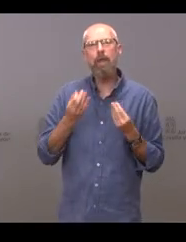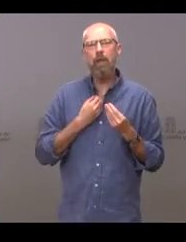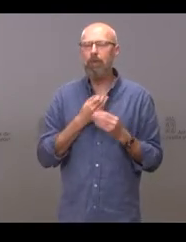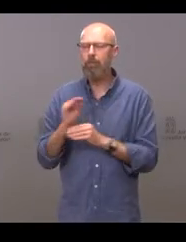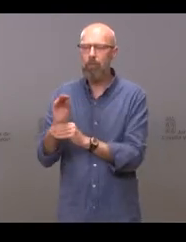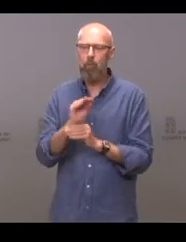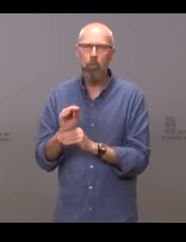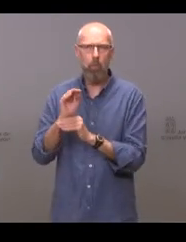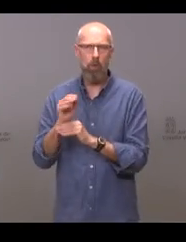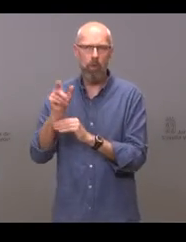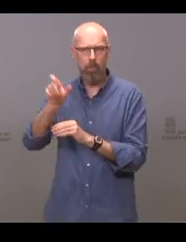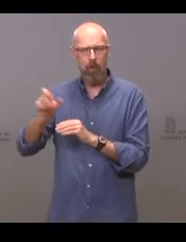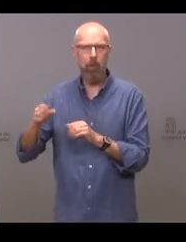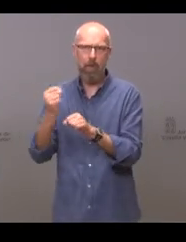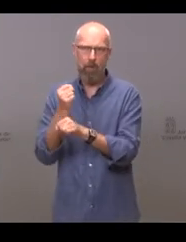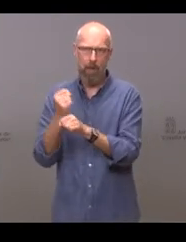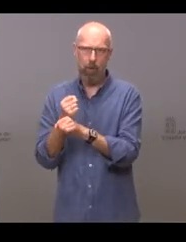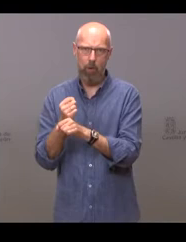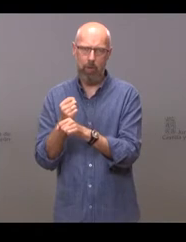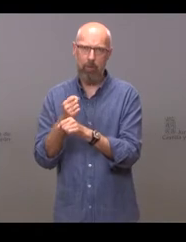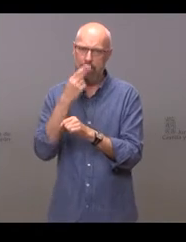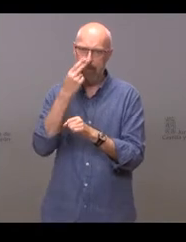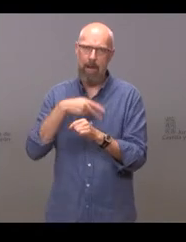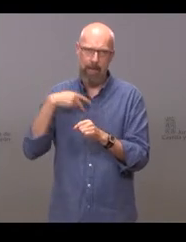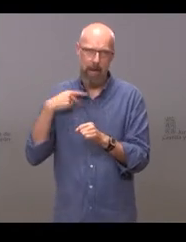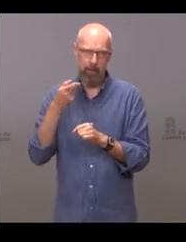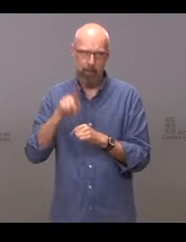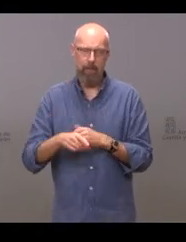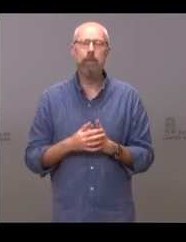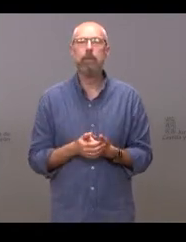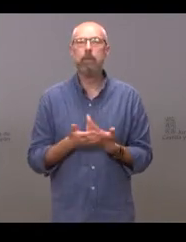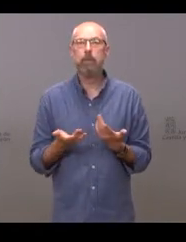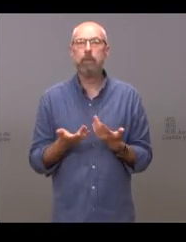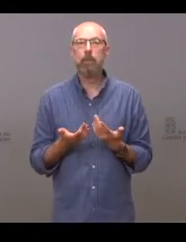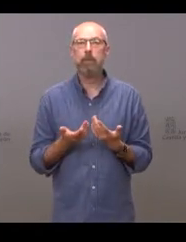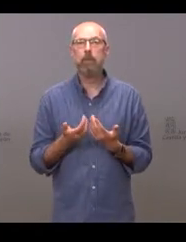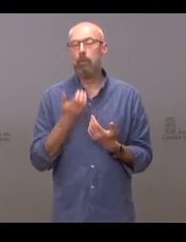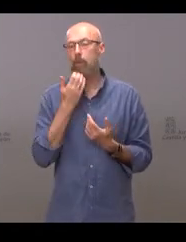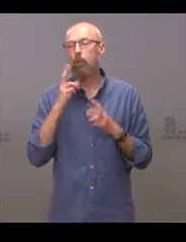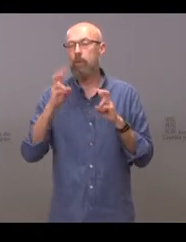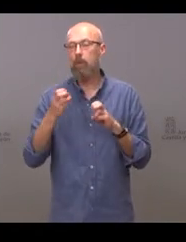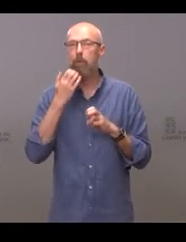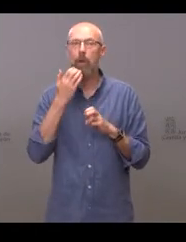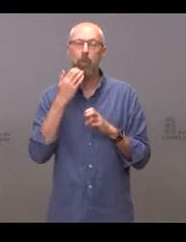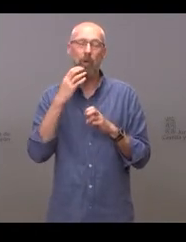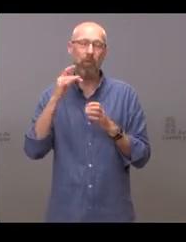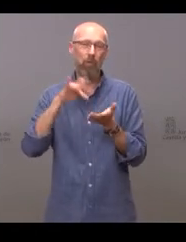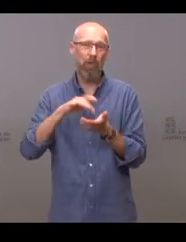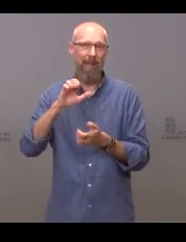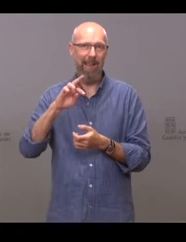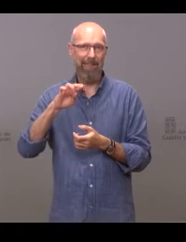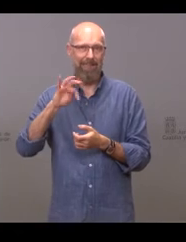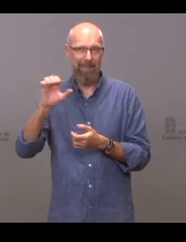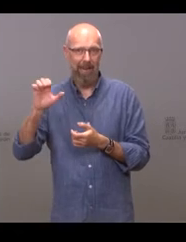interés general como hemos visto en el resto de los acuerdos y es pues todo el tema de complementos art es que hay una primera